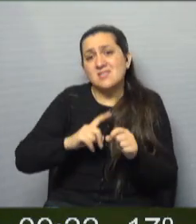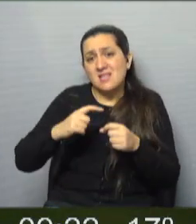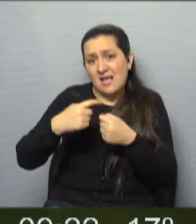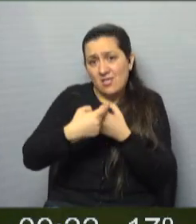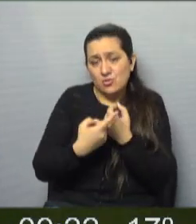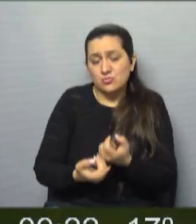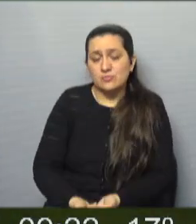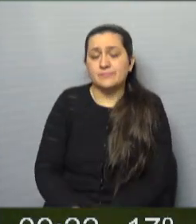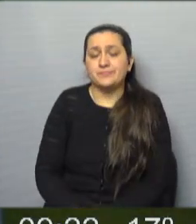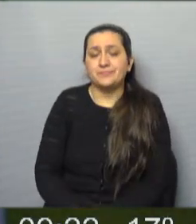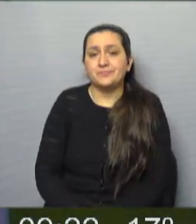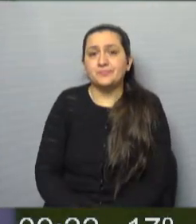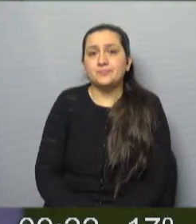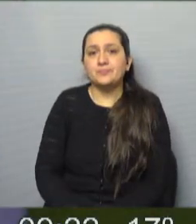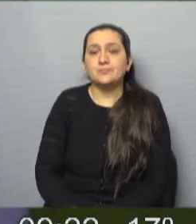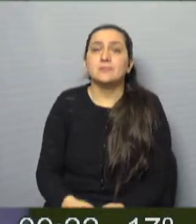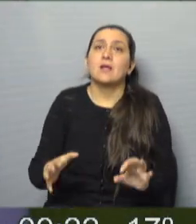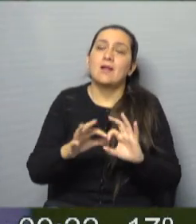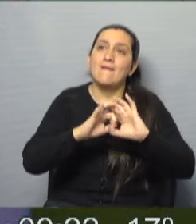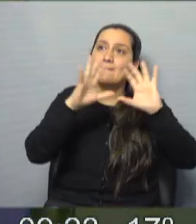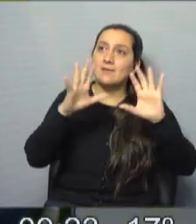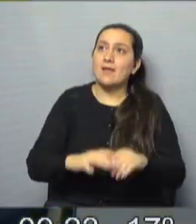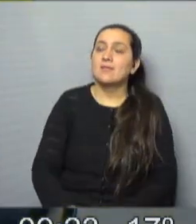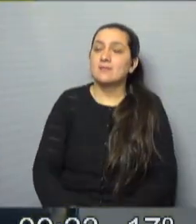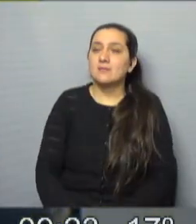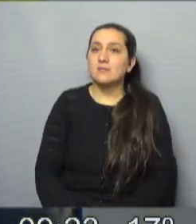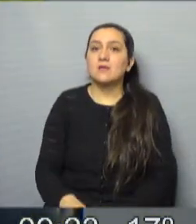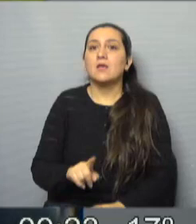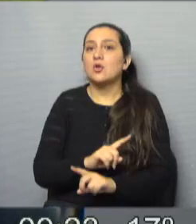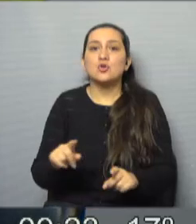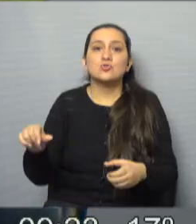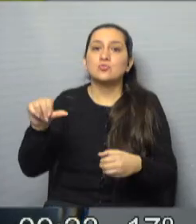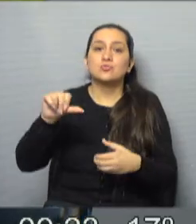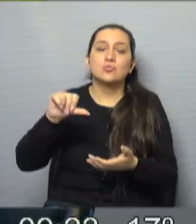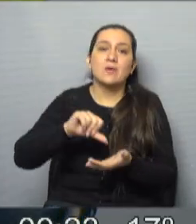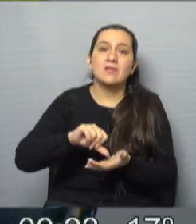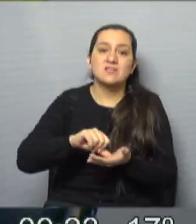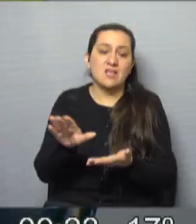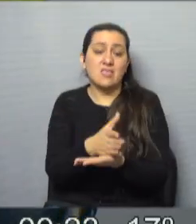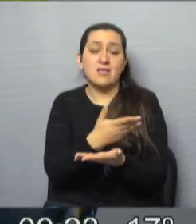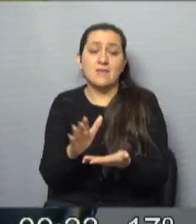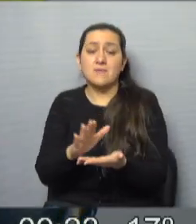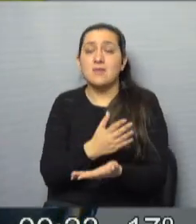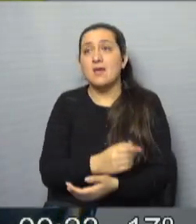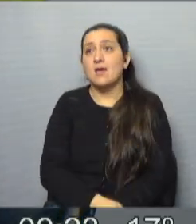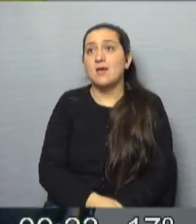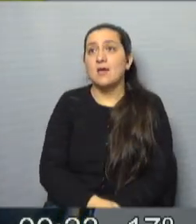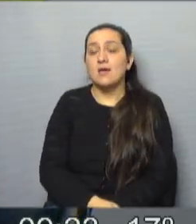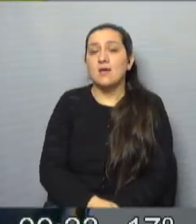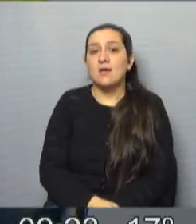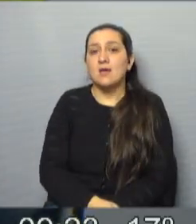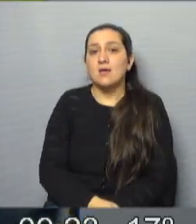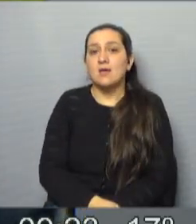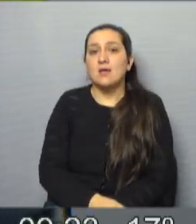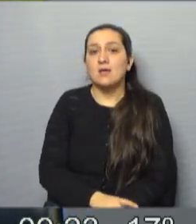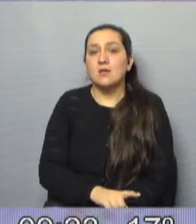Sí. De libertad, de que no somos un país xenófobo, de que no, de que somos un crisol